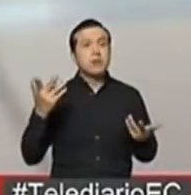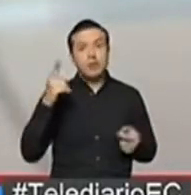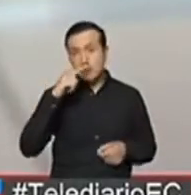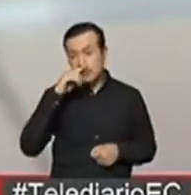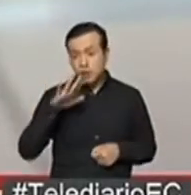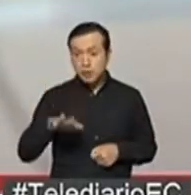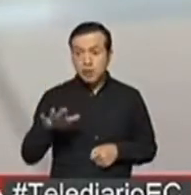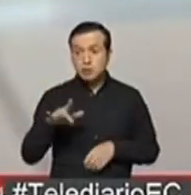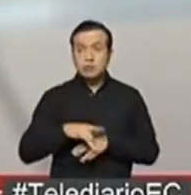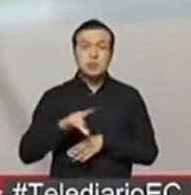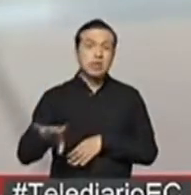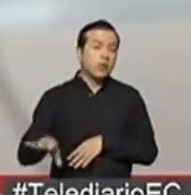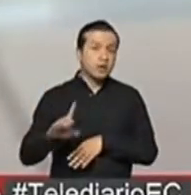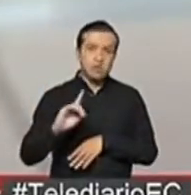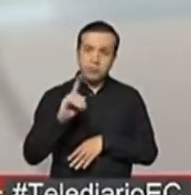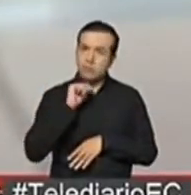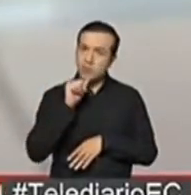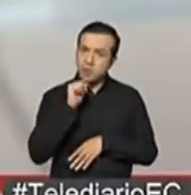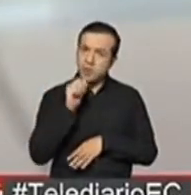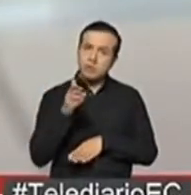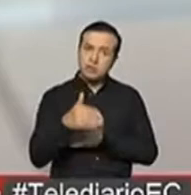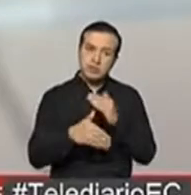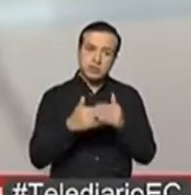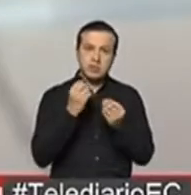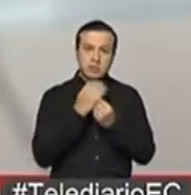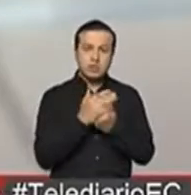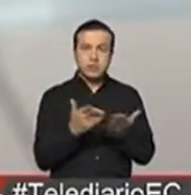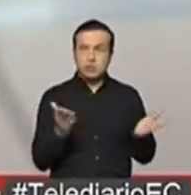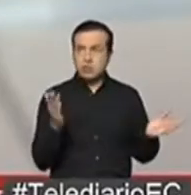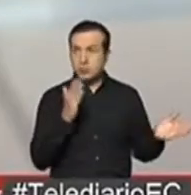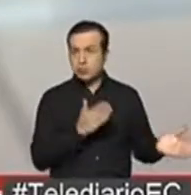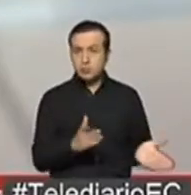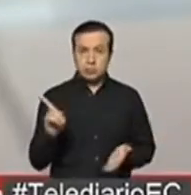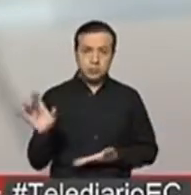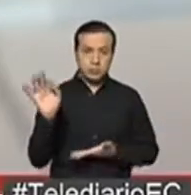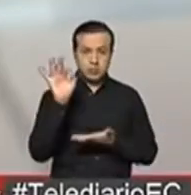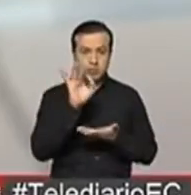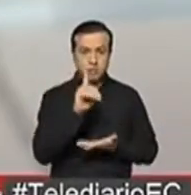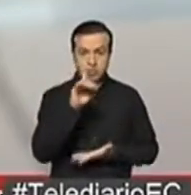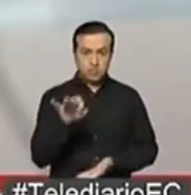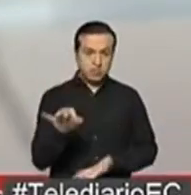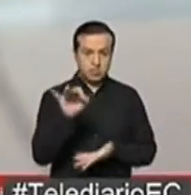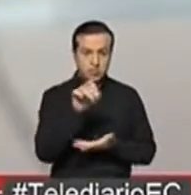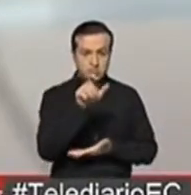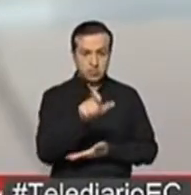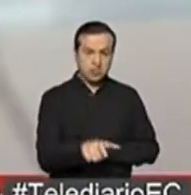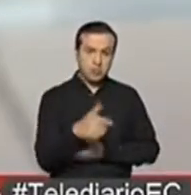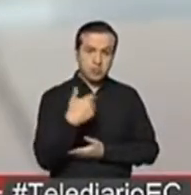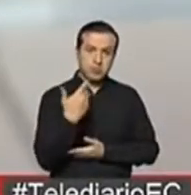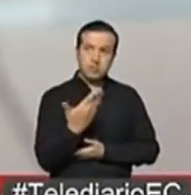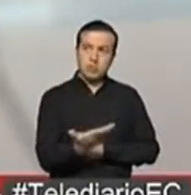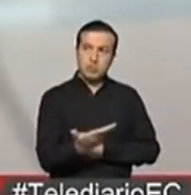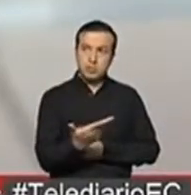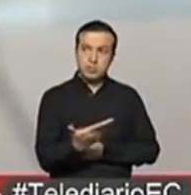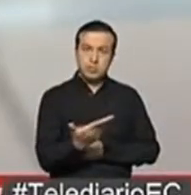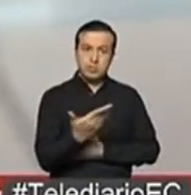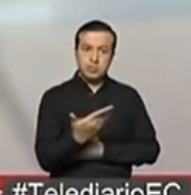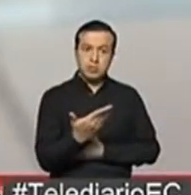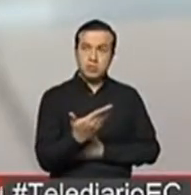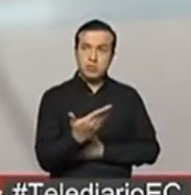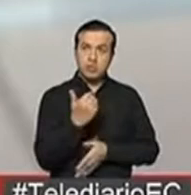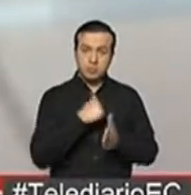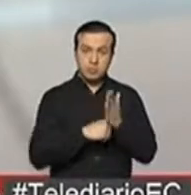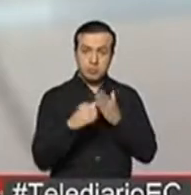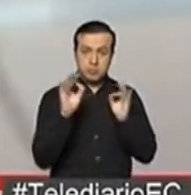momentáneamente del gas así de momento escuchaba aquí a un representante de el ministerio